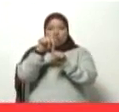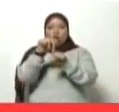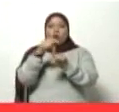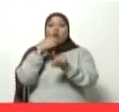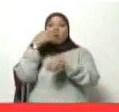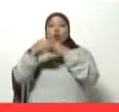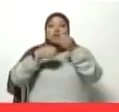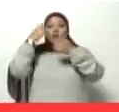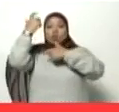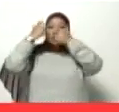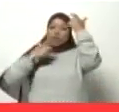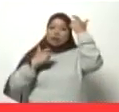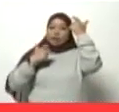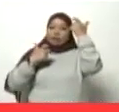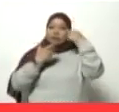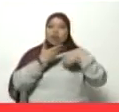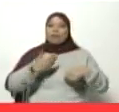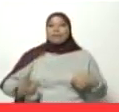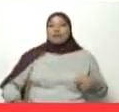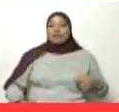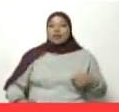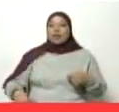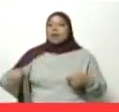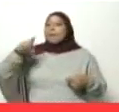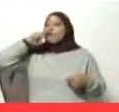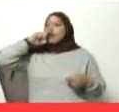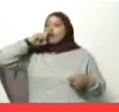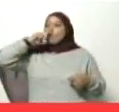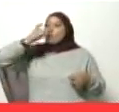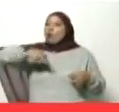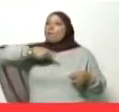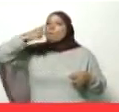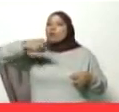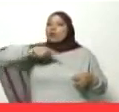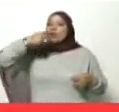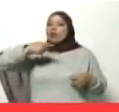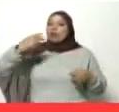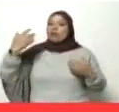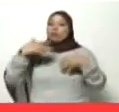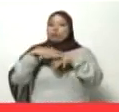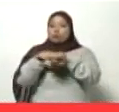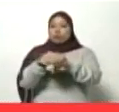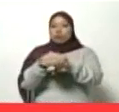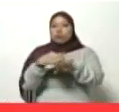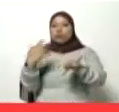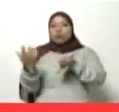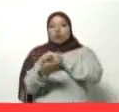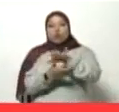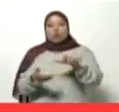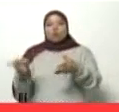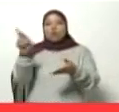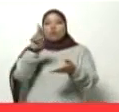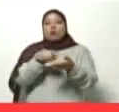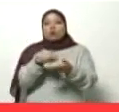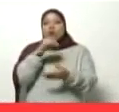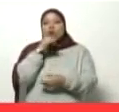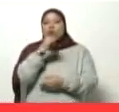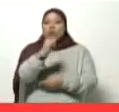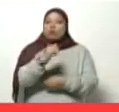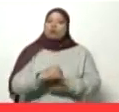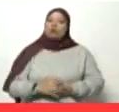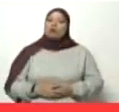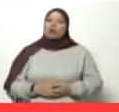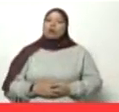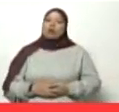Nicolás Maduro. Y es una política de Estado en medio de la situación, repito, de bloqueo y